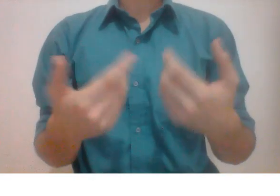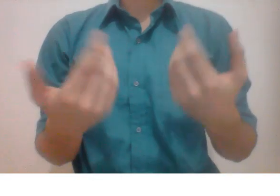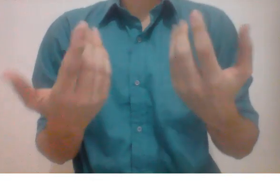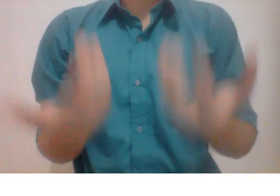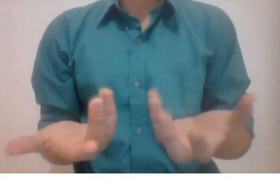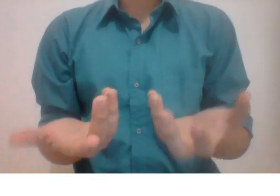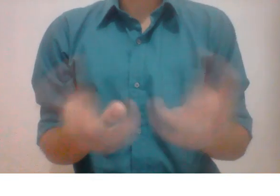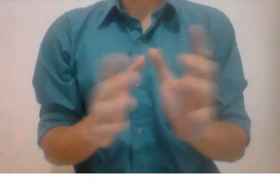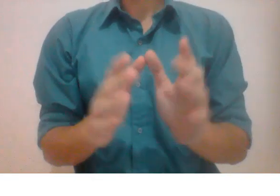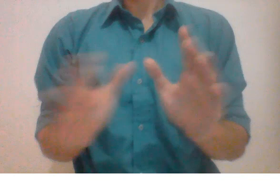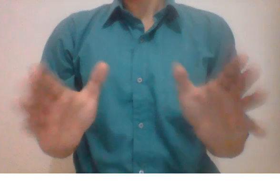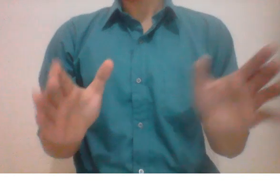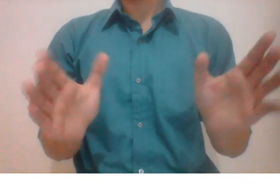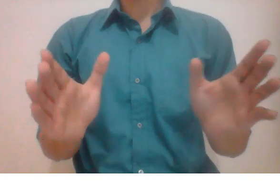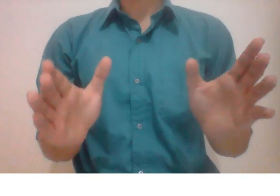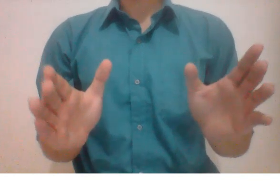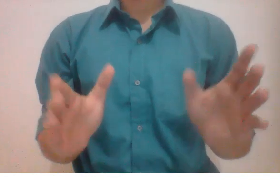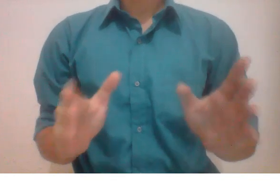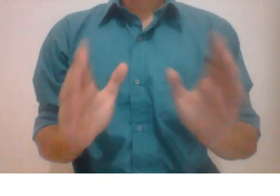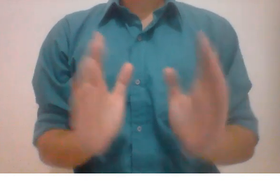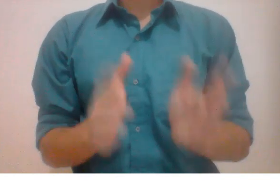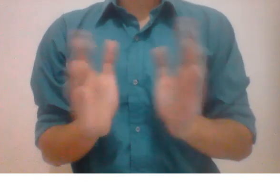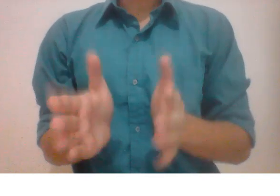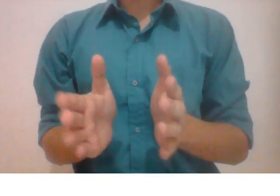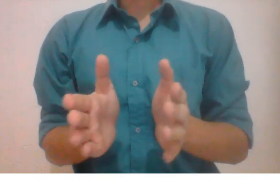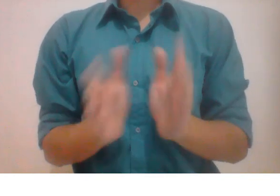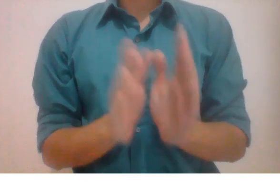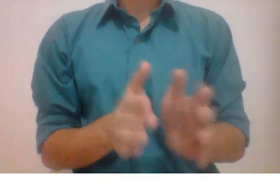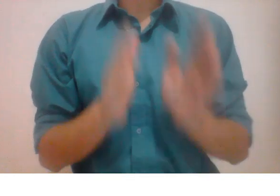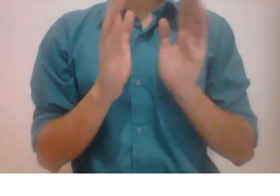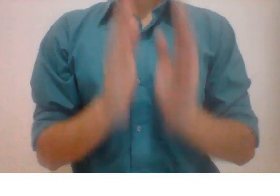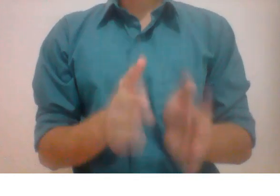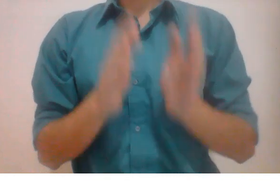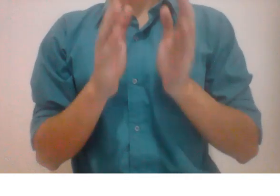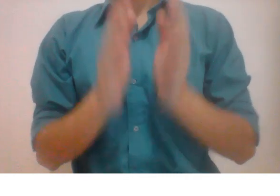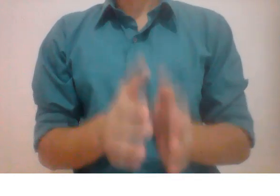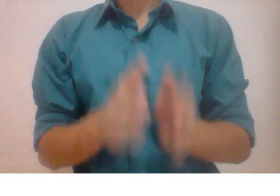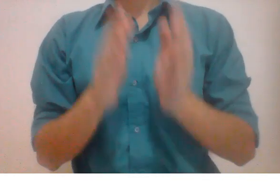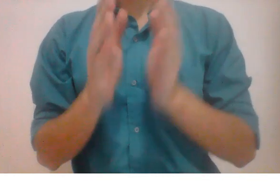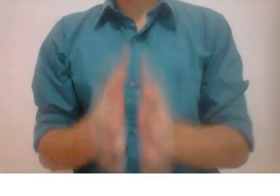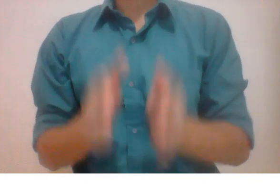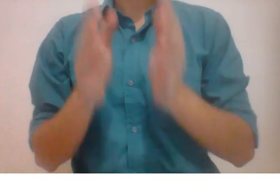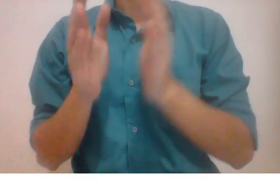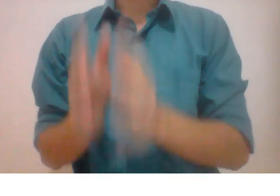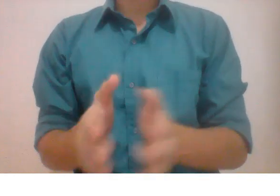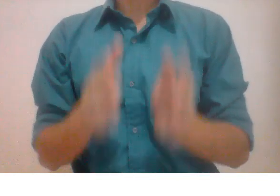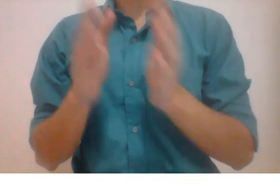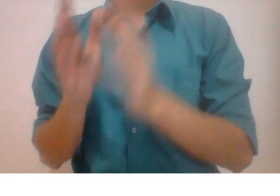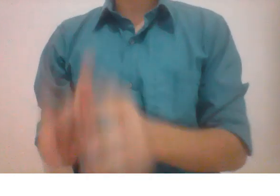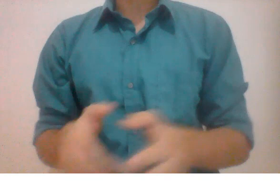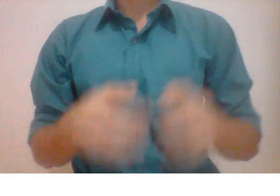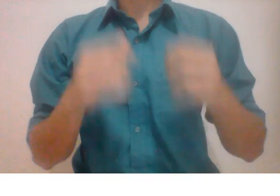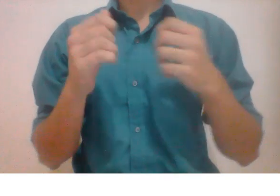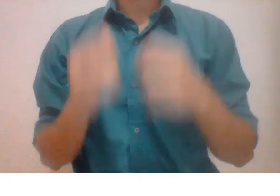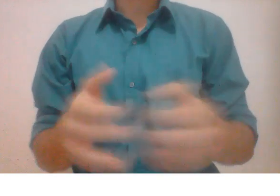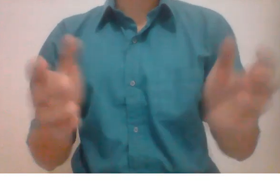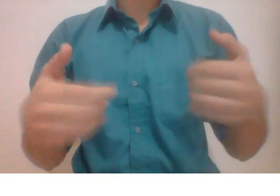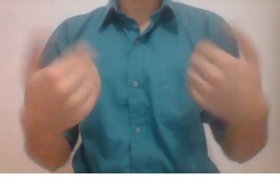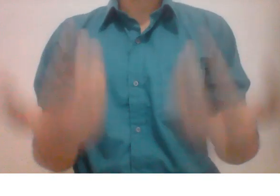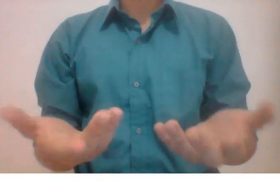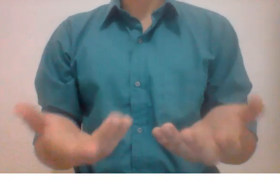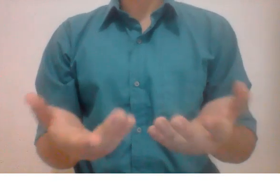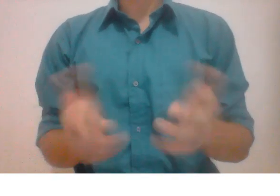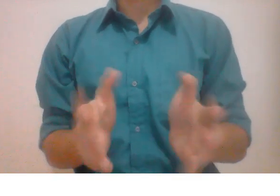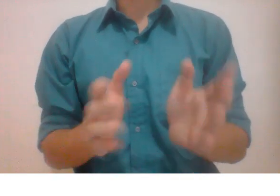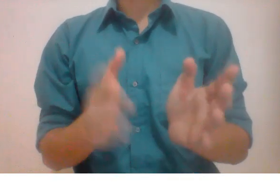Pero bueno, yo ya le he mencionado, el nombre tiene que cambiar por ahí, porque el verdadero debería ser Sí por la corrupción, el narco, la delincuencia, evasión de impuestos, y creo que ese